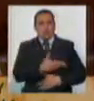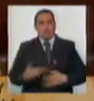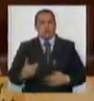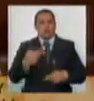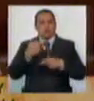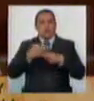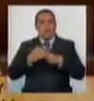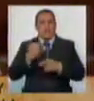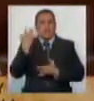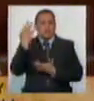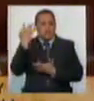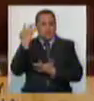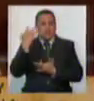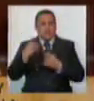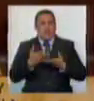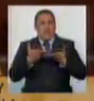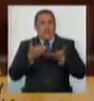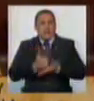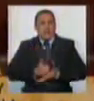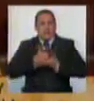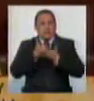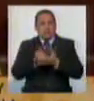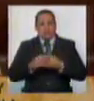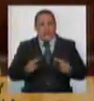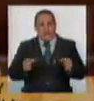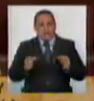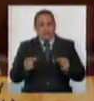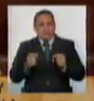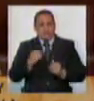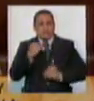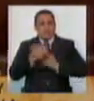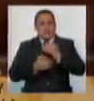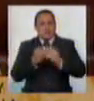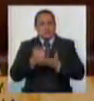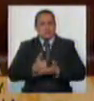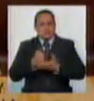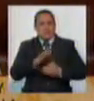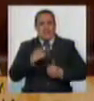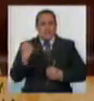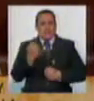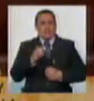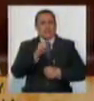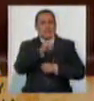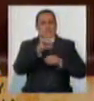la cobertura oncológica gratuita se incrementó de 17.2 al